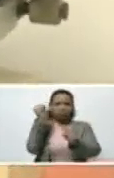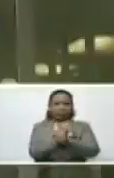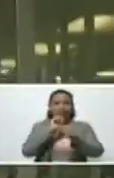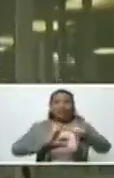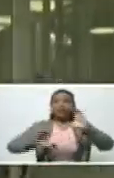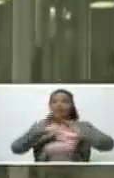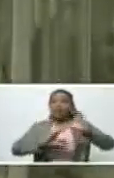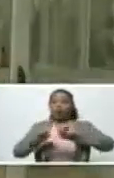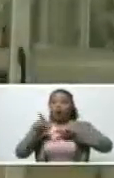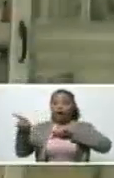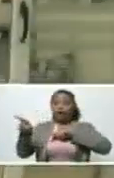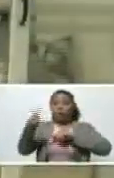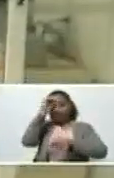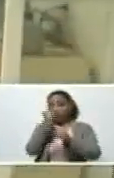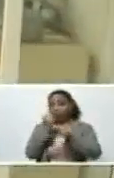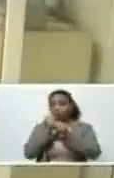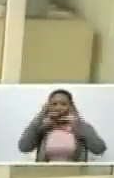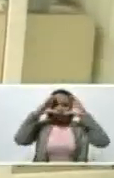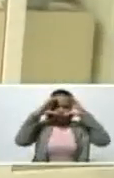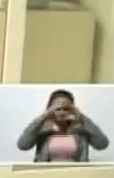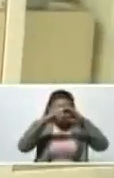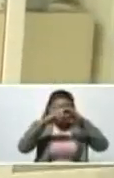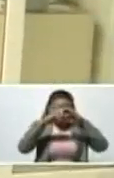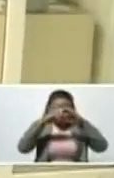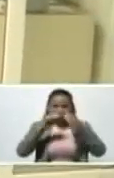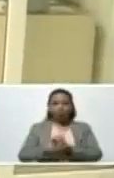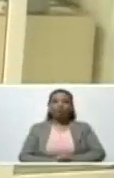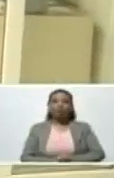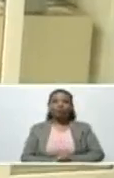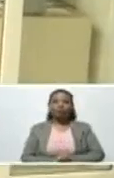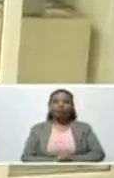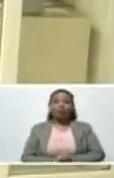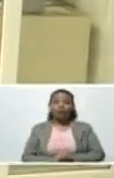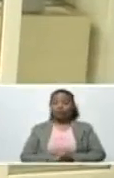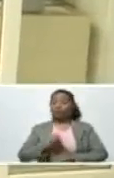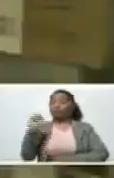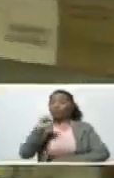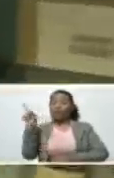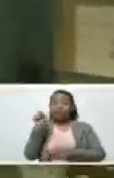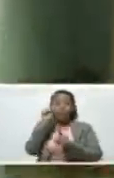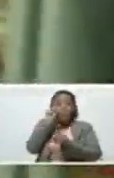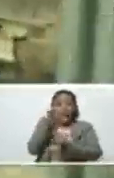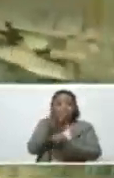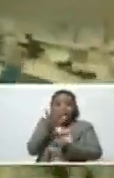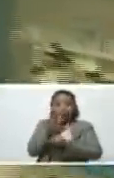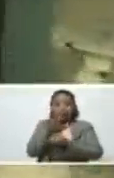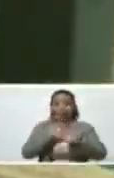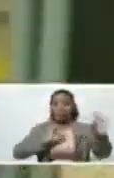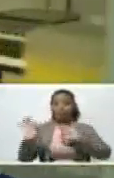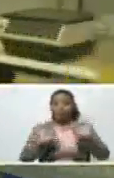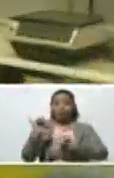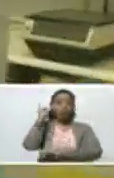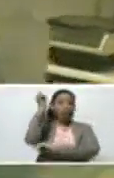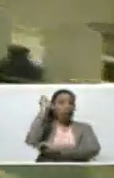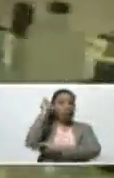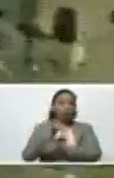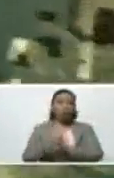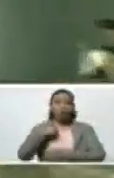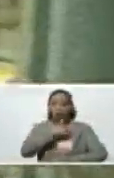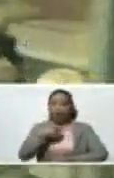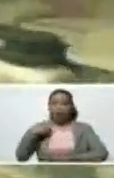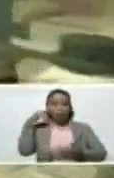Científicos, están en su trabajo concentrados. Correcto, esas células se están preparando para Yagacuy. Quiero mostrarle un equipo